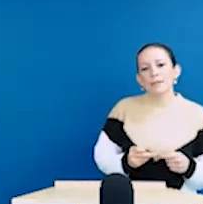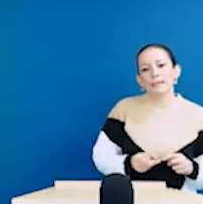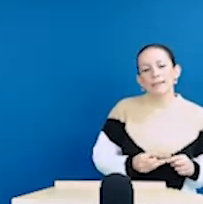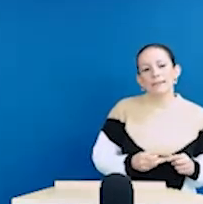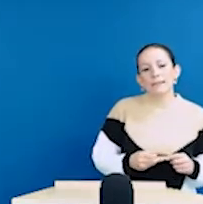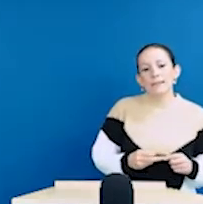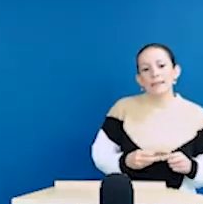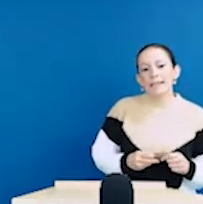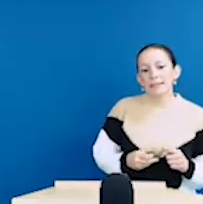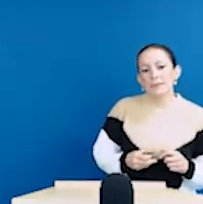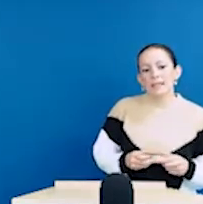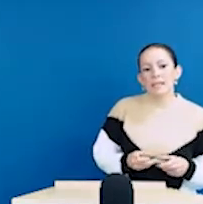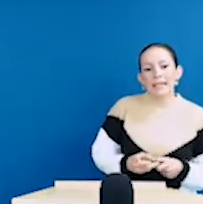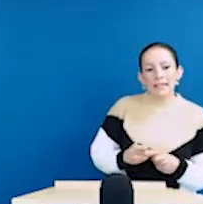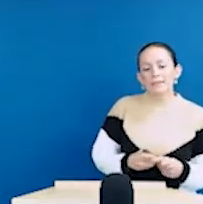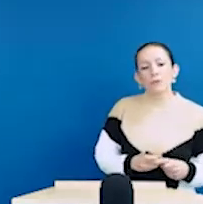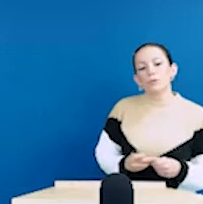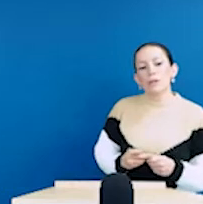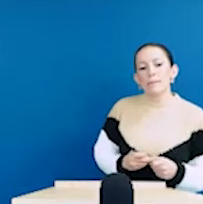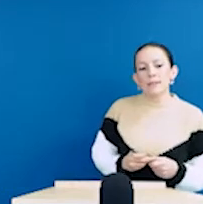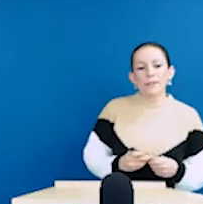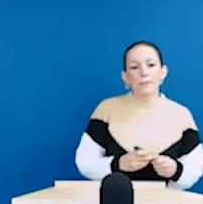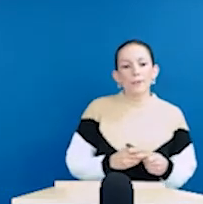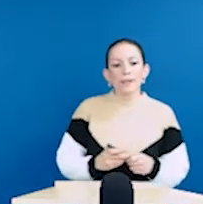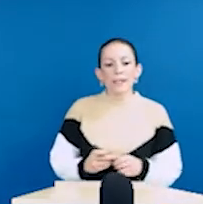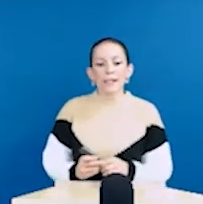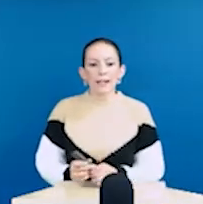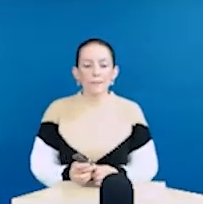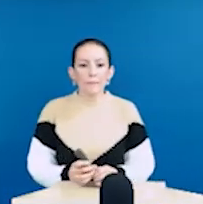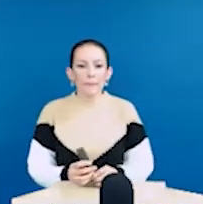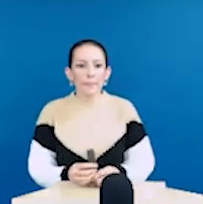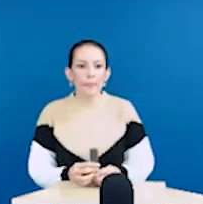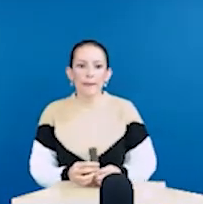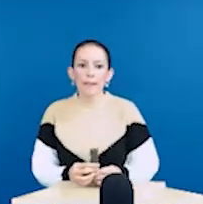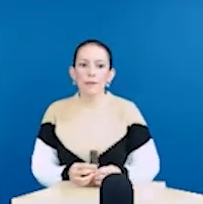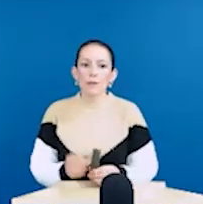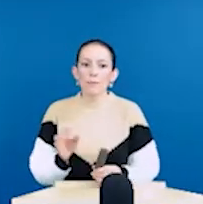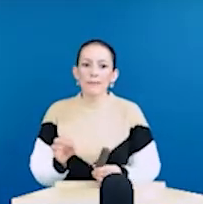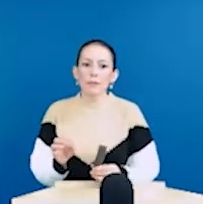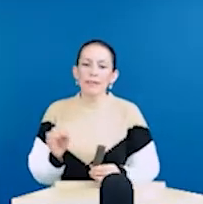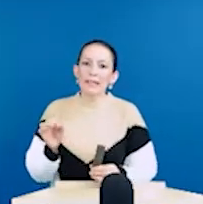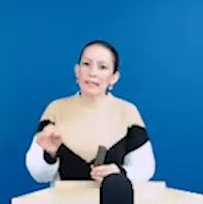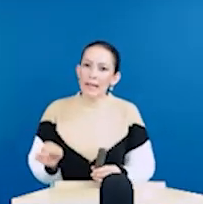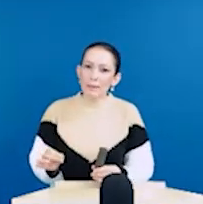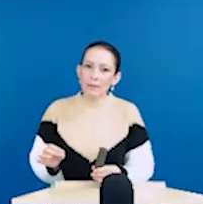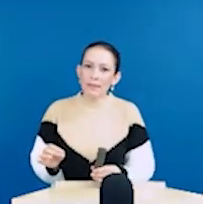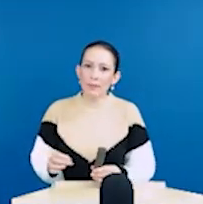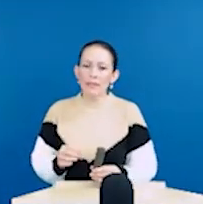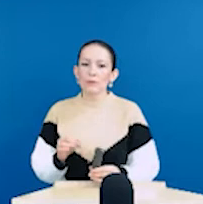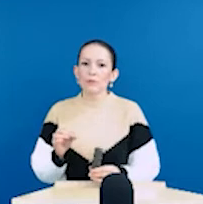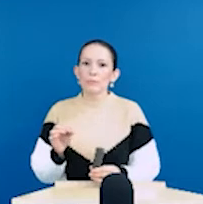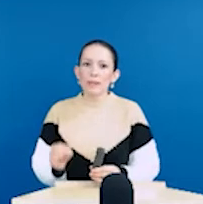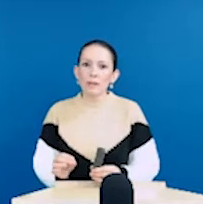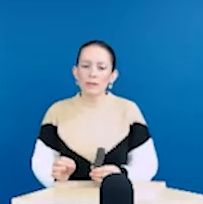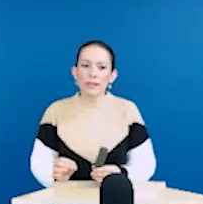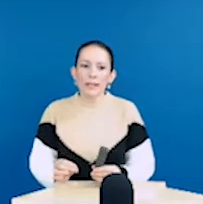Es importante que en esa manilla de alergias no solamente vamos a manejar cuando el paciente lo tiene claro, porque se lo